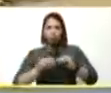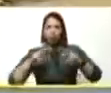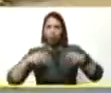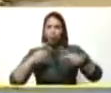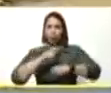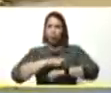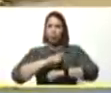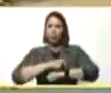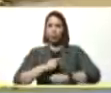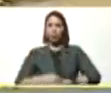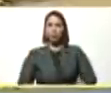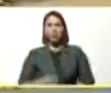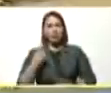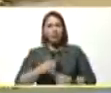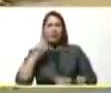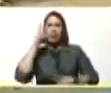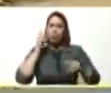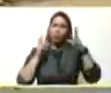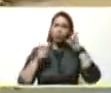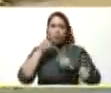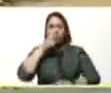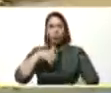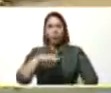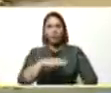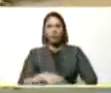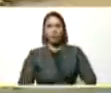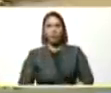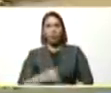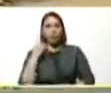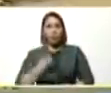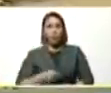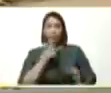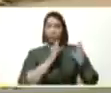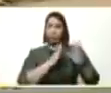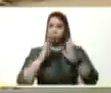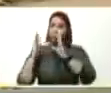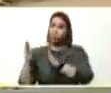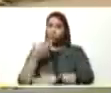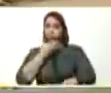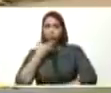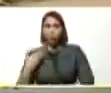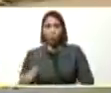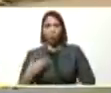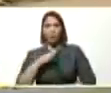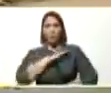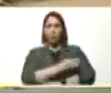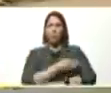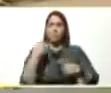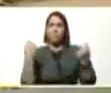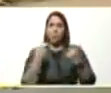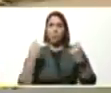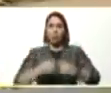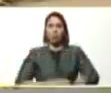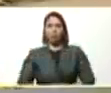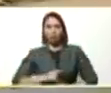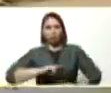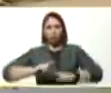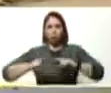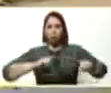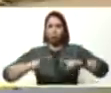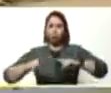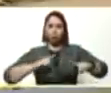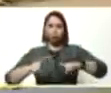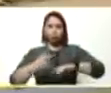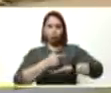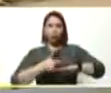tiempos. Hay que escuchar al pueblo. Hay que organizar cada vez mejor el poder popular. Hay que gobernar desde la calle